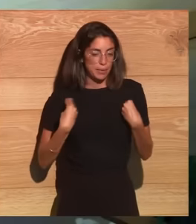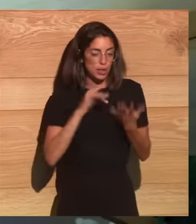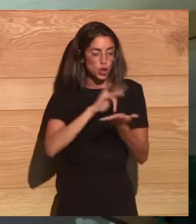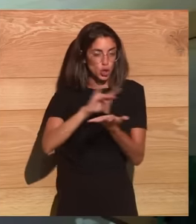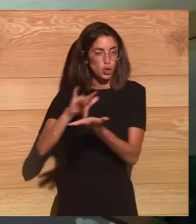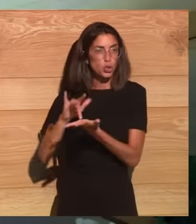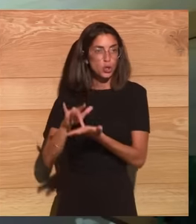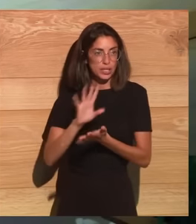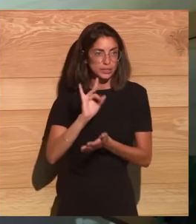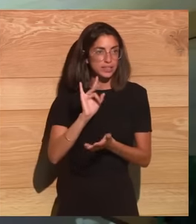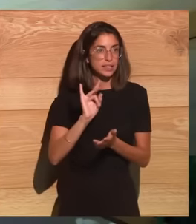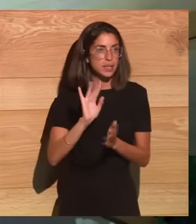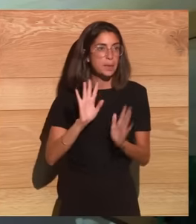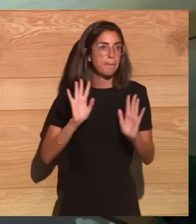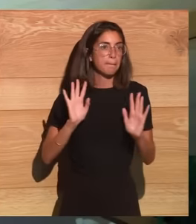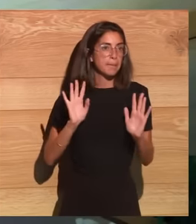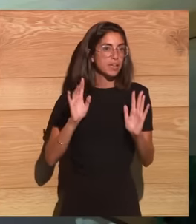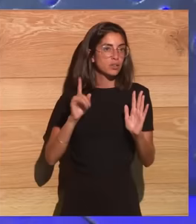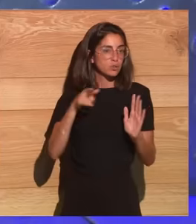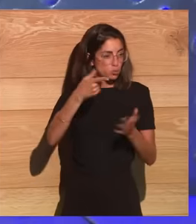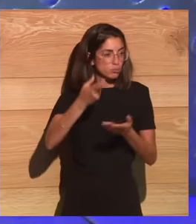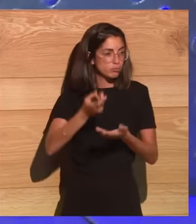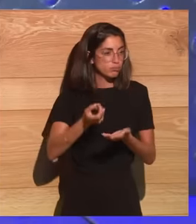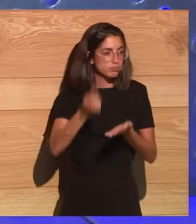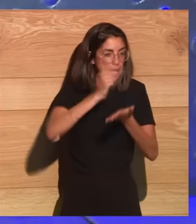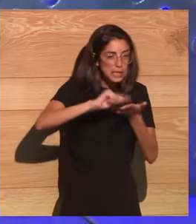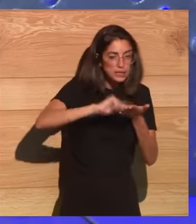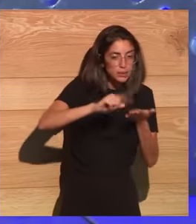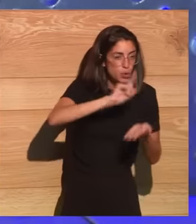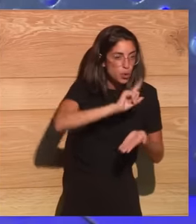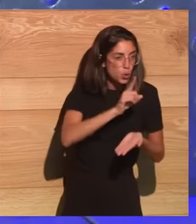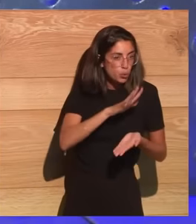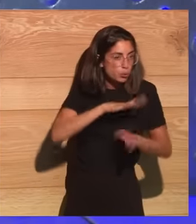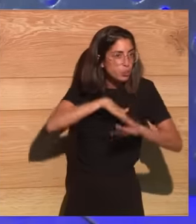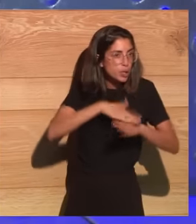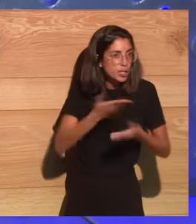la vida. Pero, ¿por qué no las has sacado?